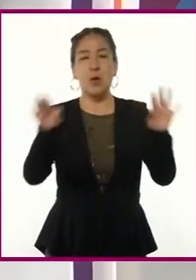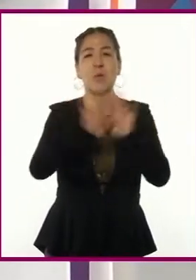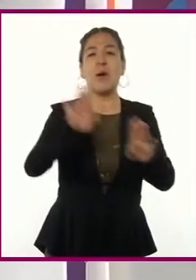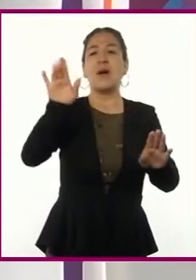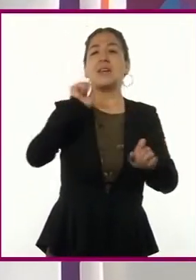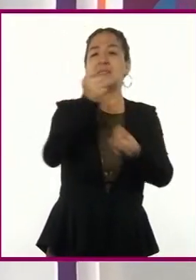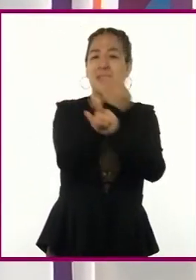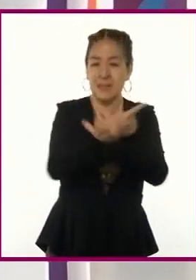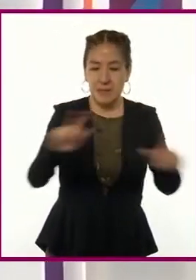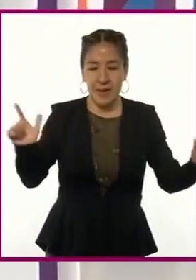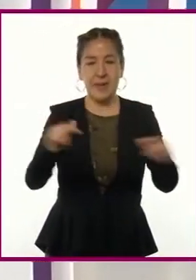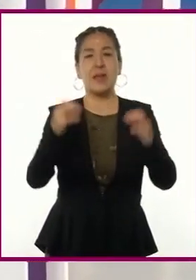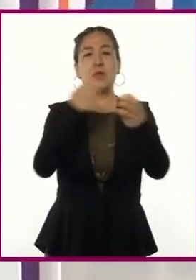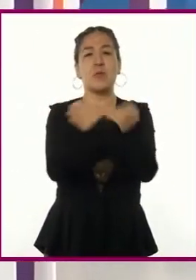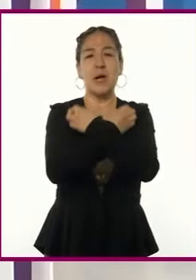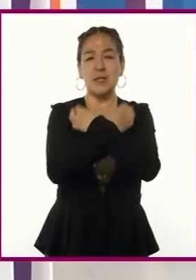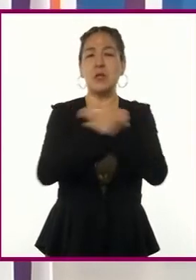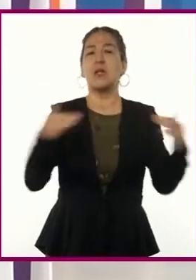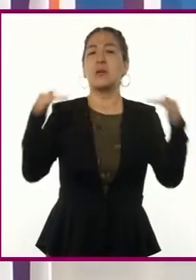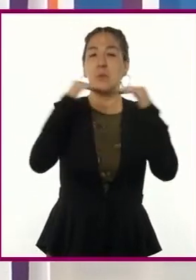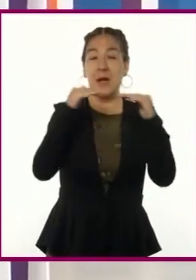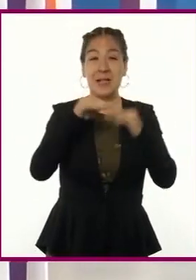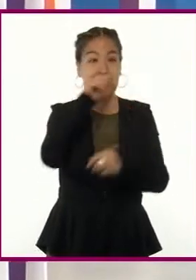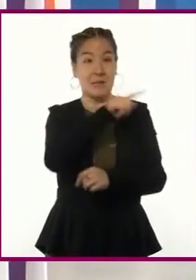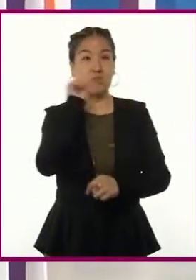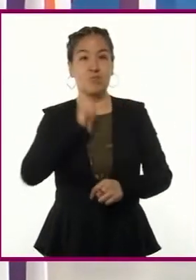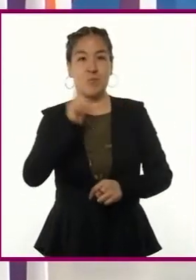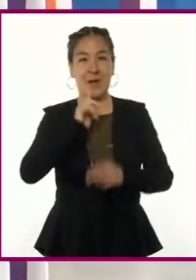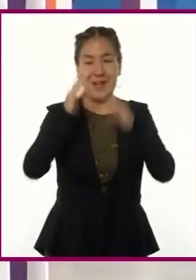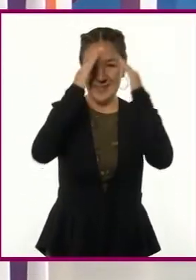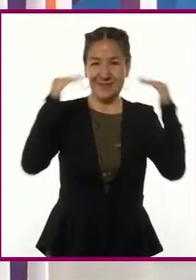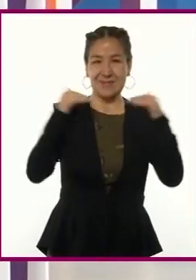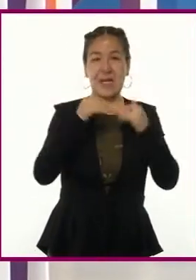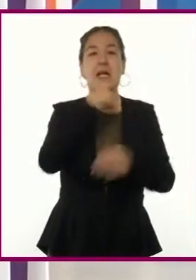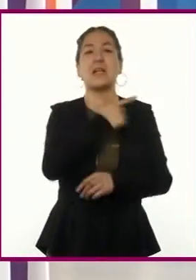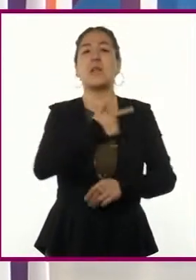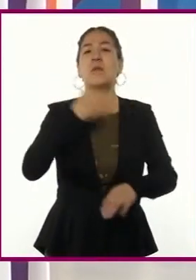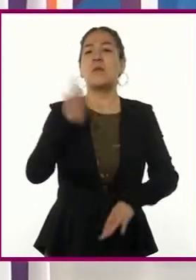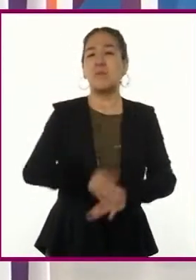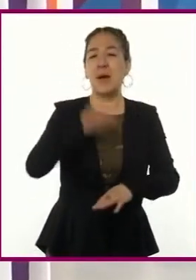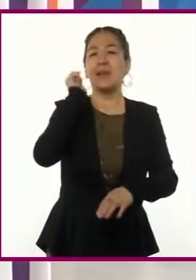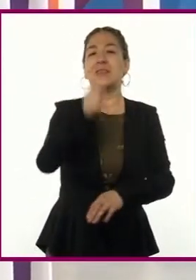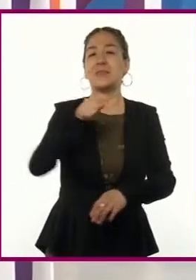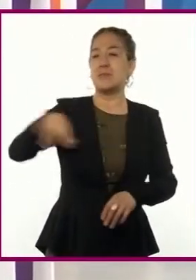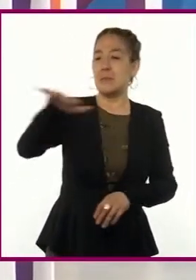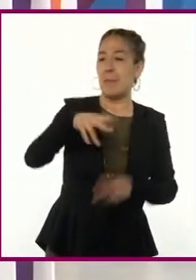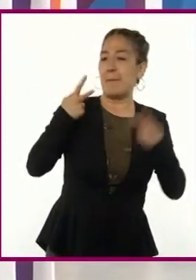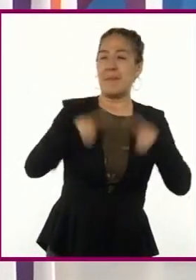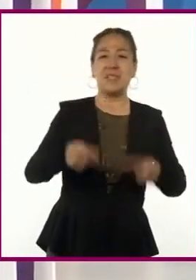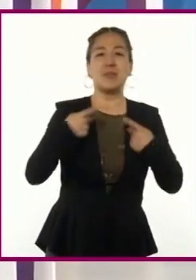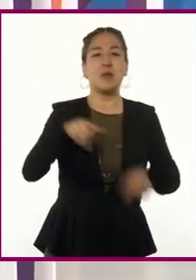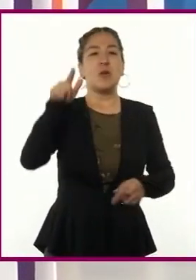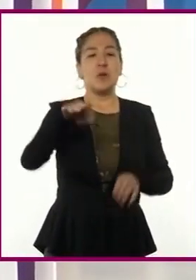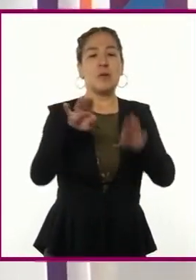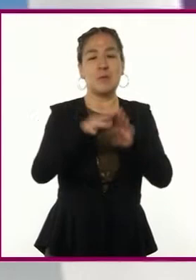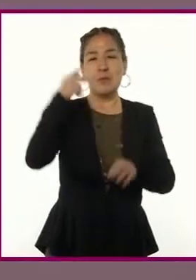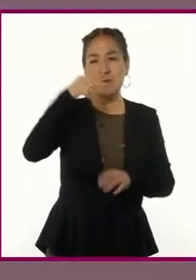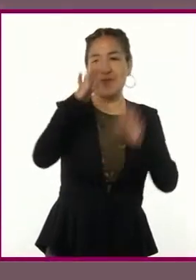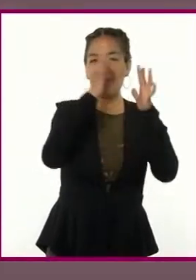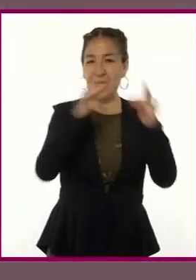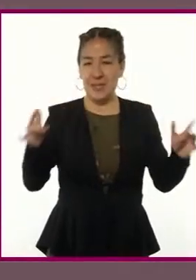e igualdad que a la autora siempre le preocuparon, fueron divulgadas por los pensadores franceses e introducidos en la Nueva